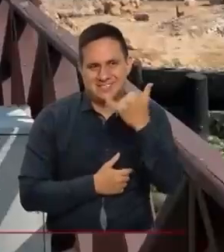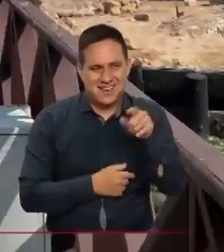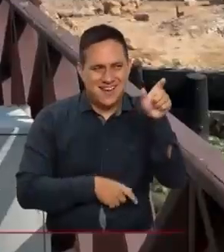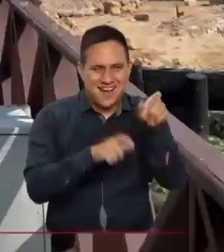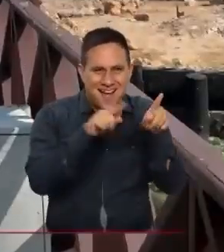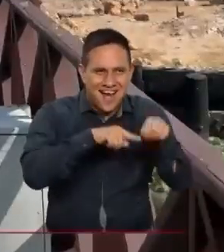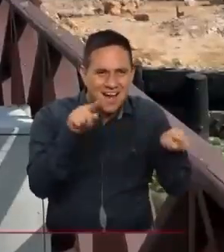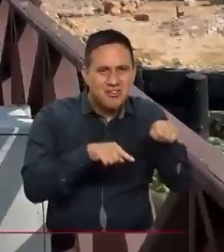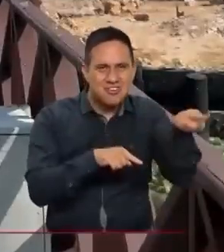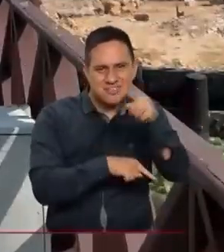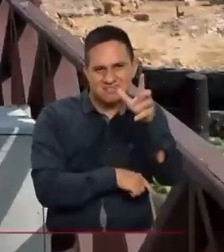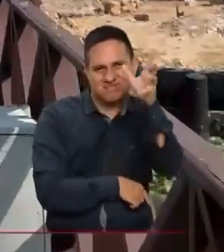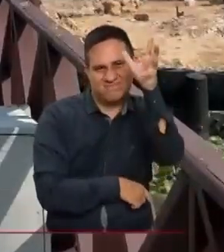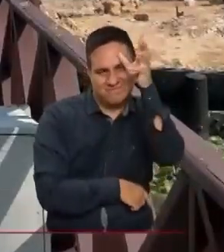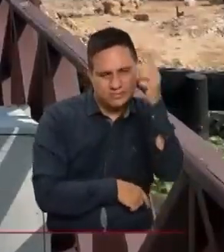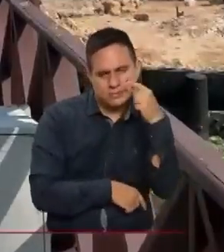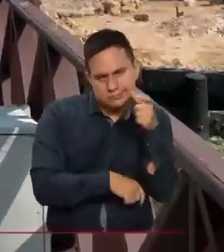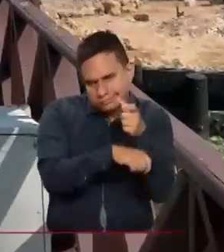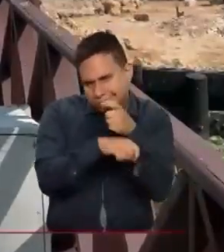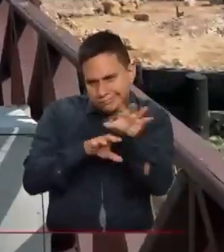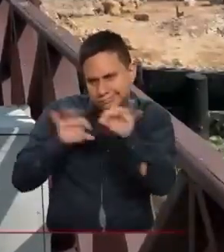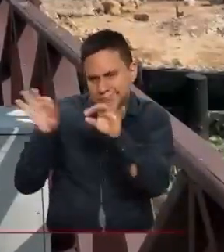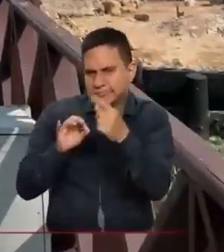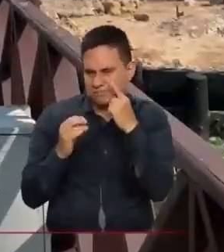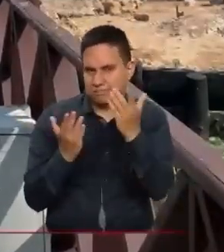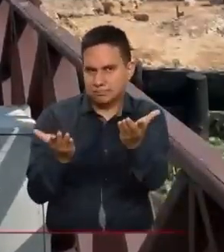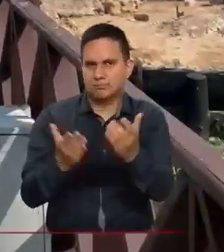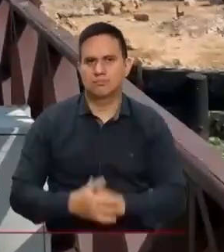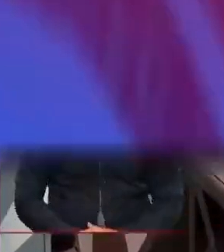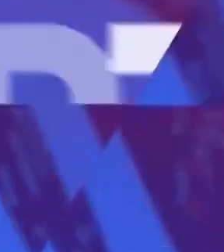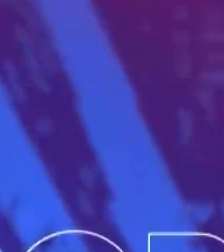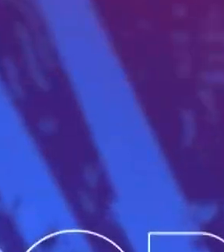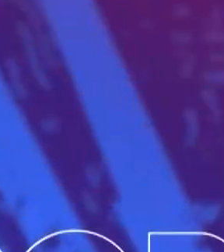están en la ciudad de Cali y en el suroccidente colombiano en la siguiente nota.